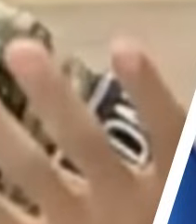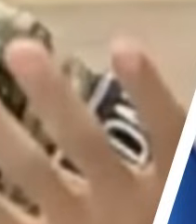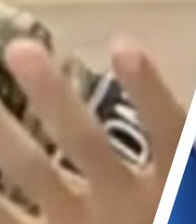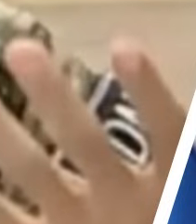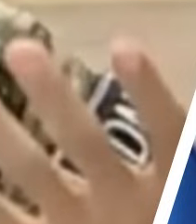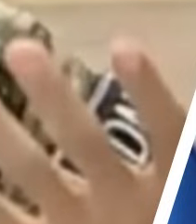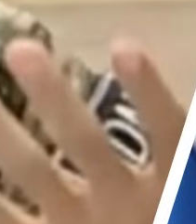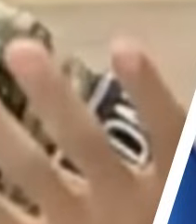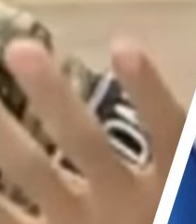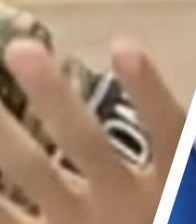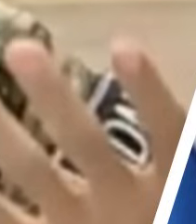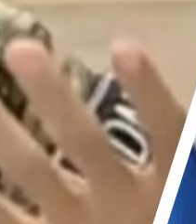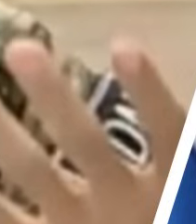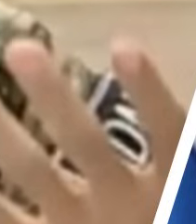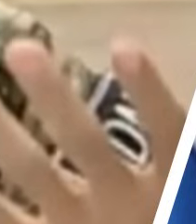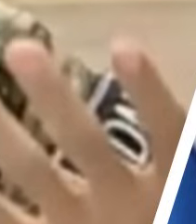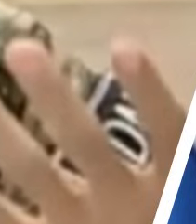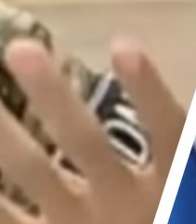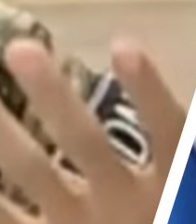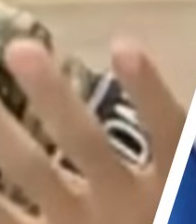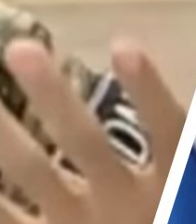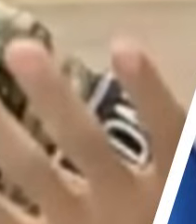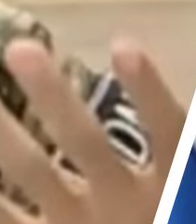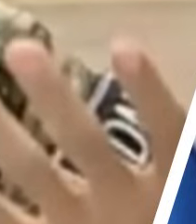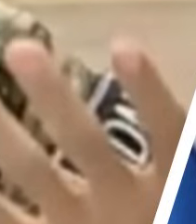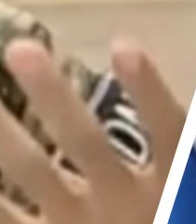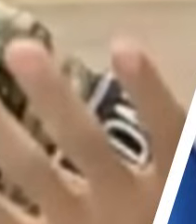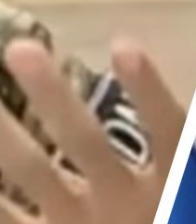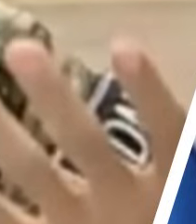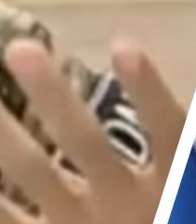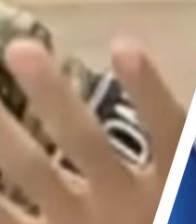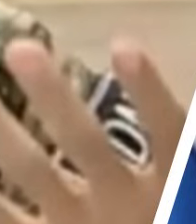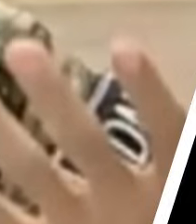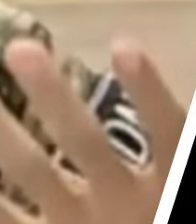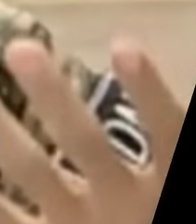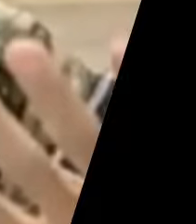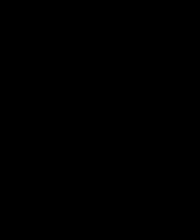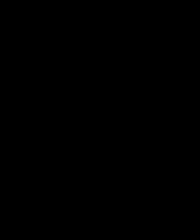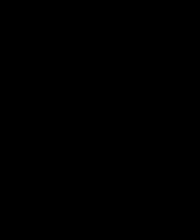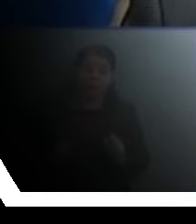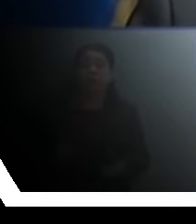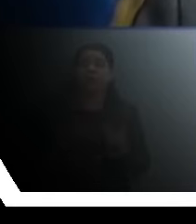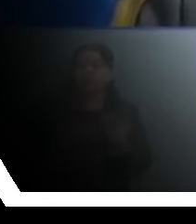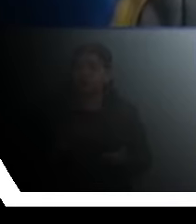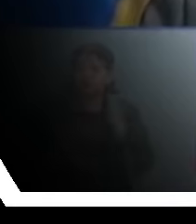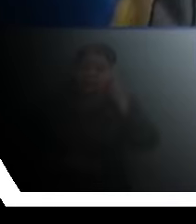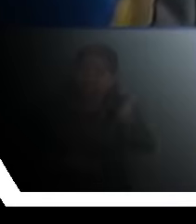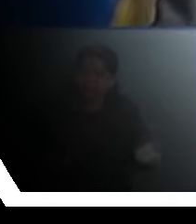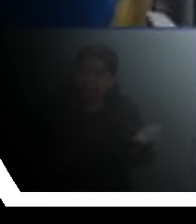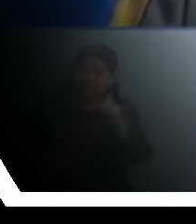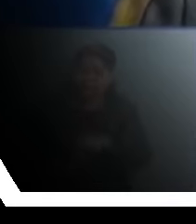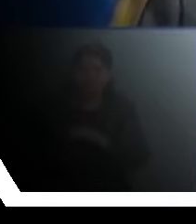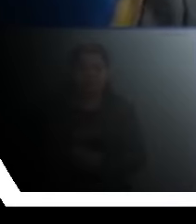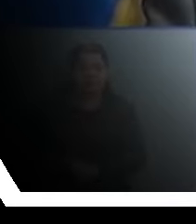ladroncito se enojó tanto así que Pónganse cómodo vayan por sus refrescos y que comience el versus